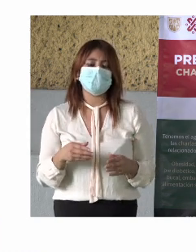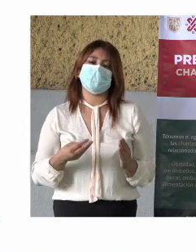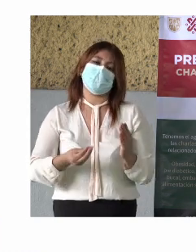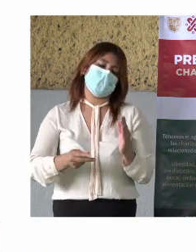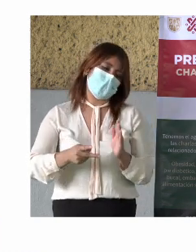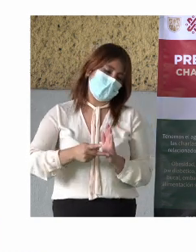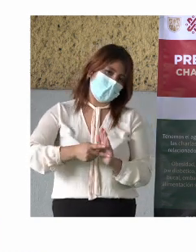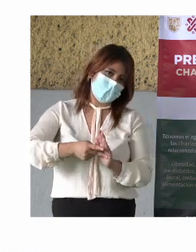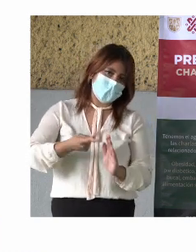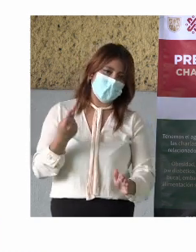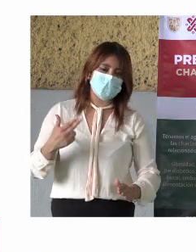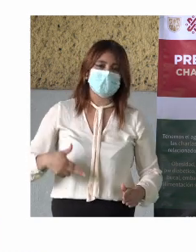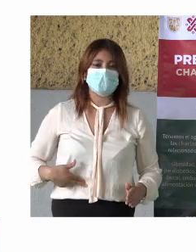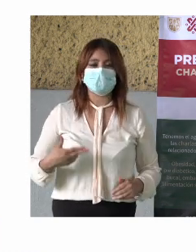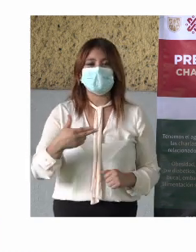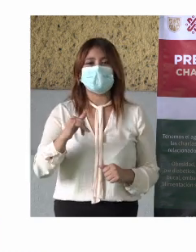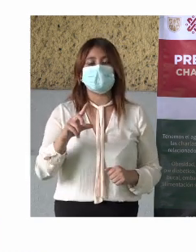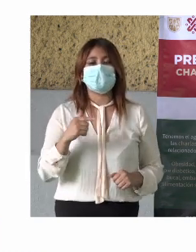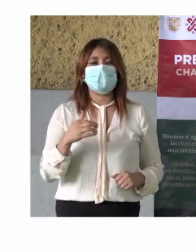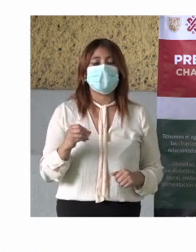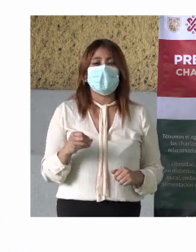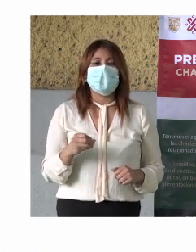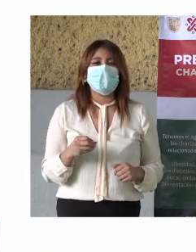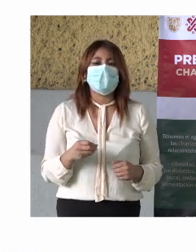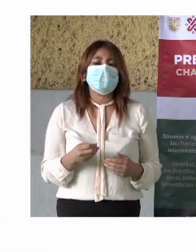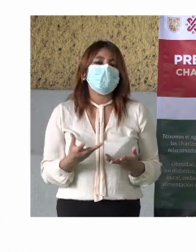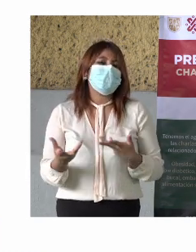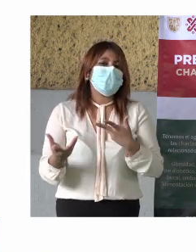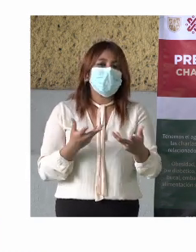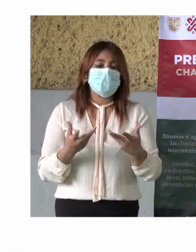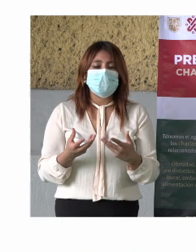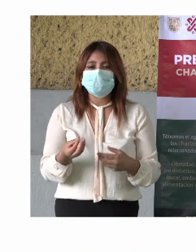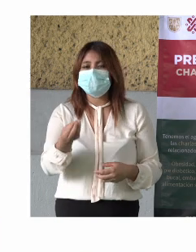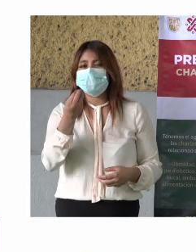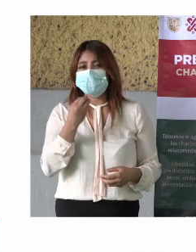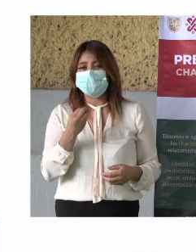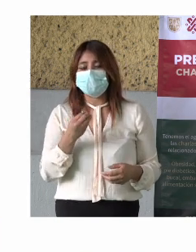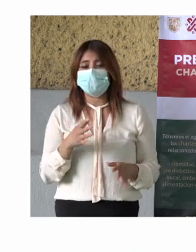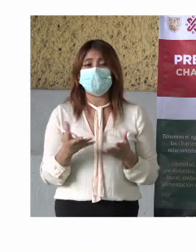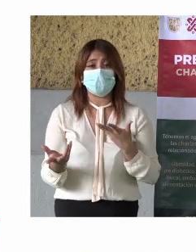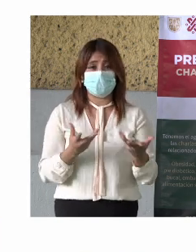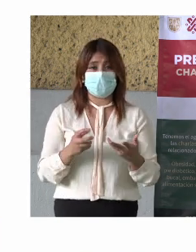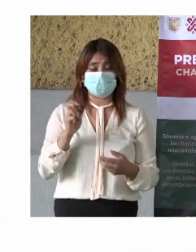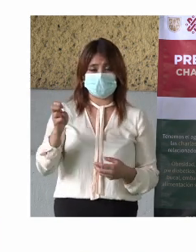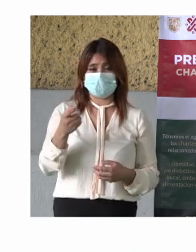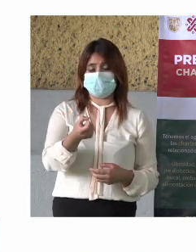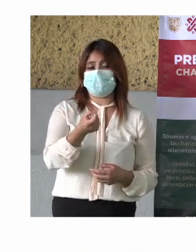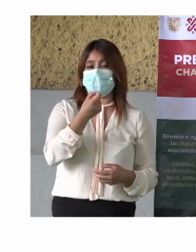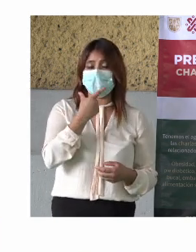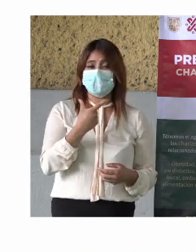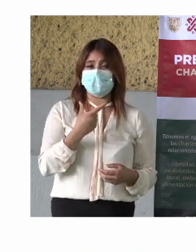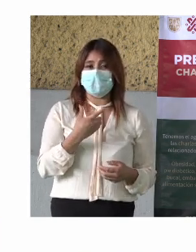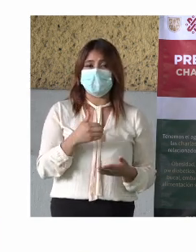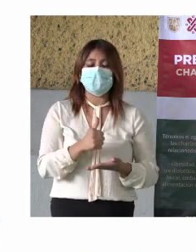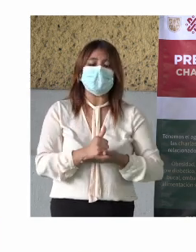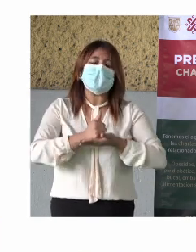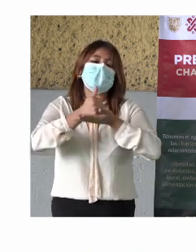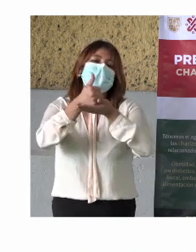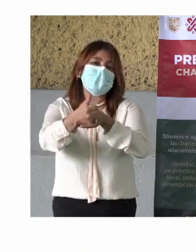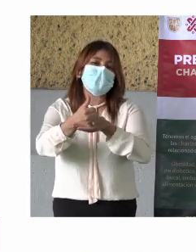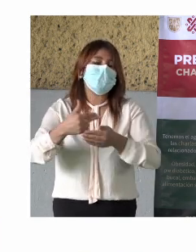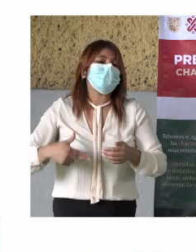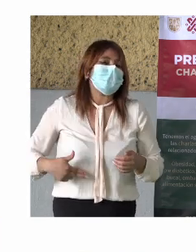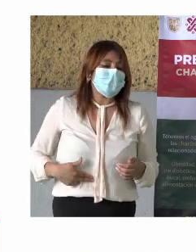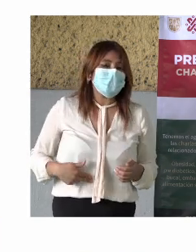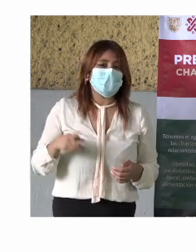y almacena parte de la glucosa que nosotros ingerimos. Entonces, la metformina lo que hace es que le va a ayudar al hígado a que